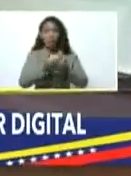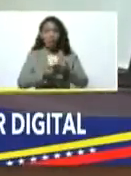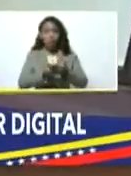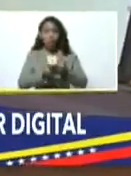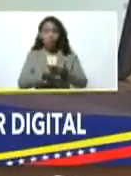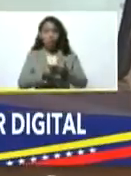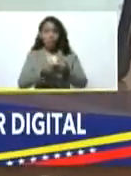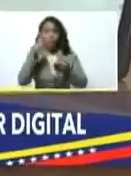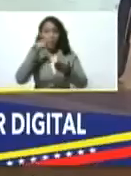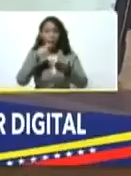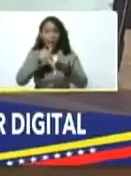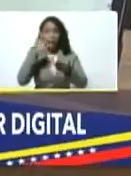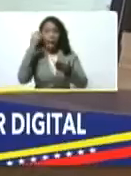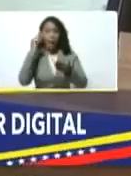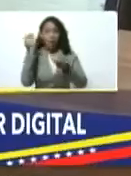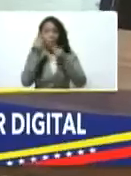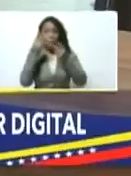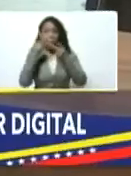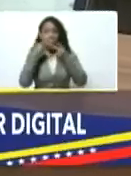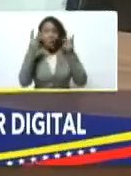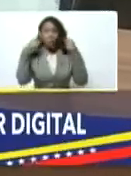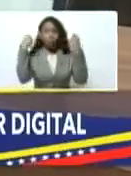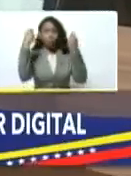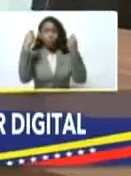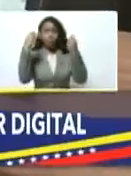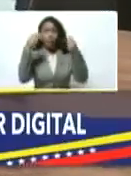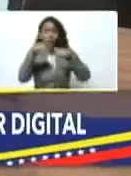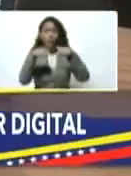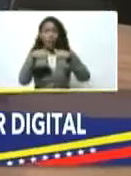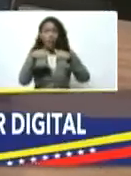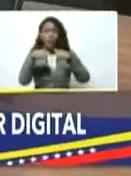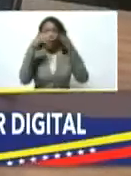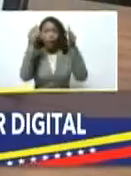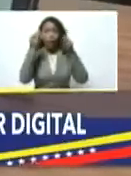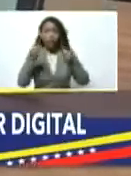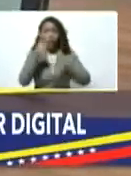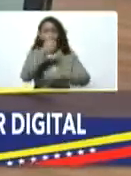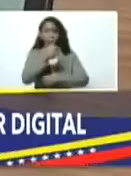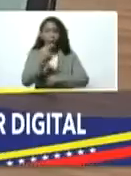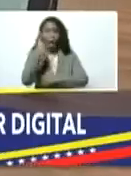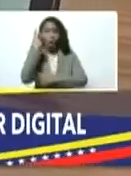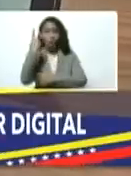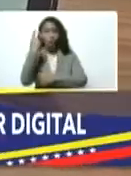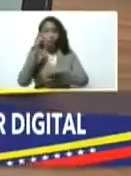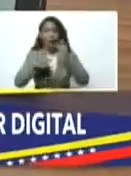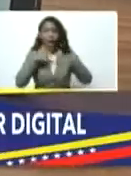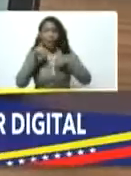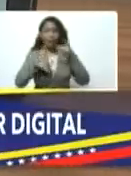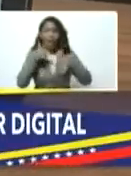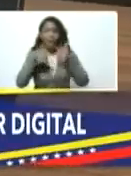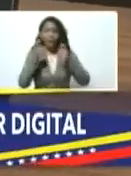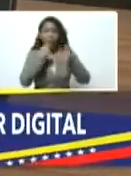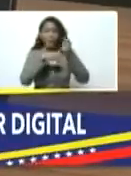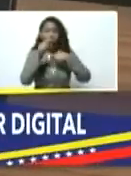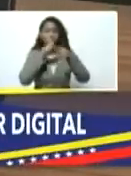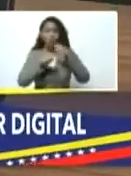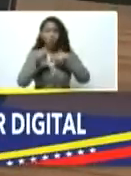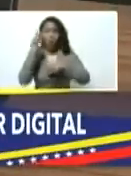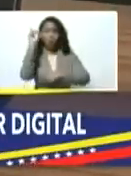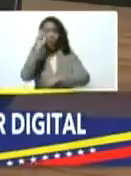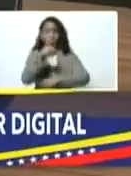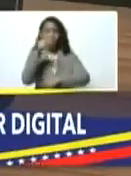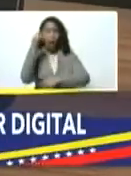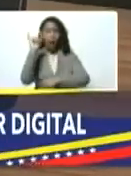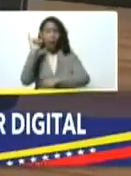va a tener aquí cómo promover desde acá lo que es la oficialidad de cada uno de los elementos del negocio. Y también van a tener